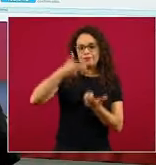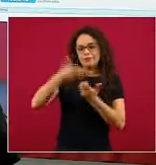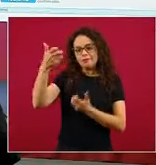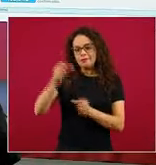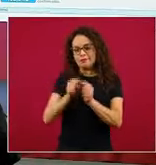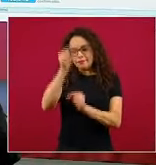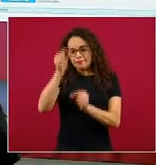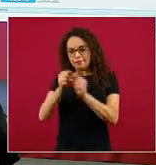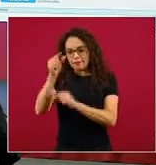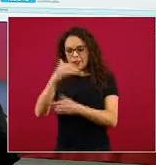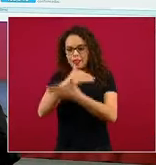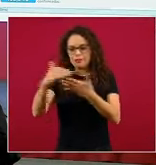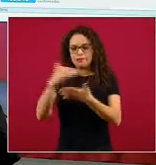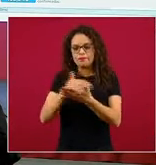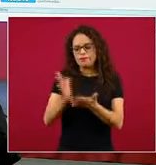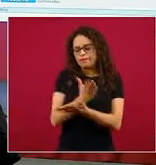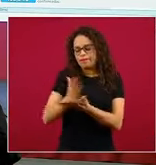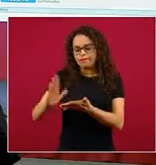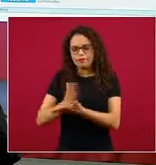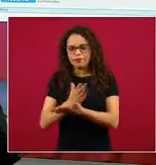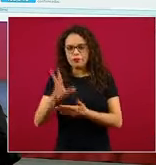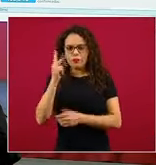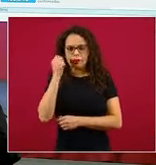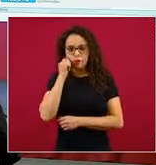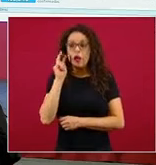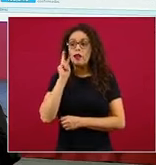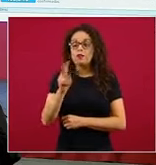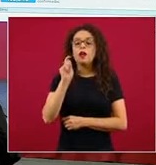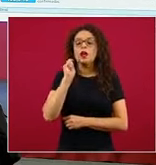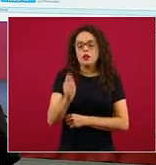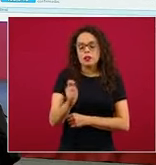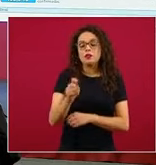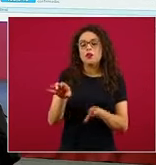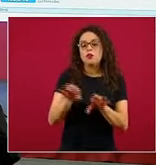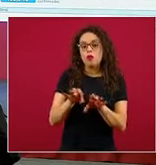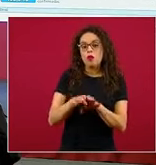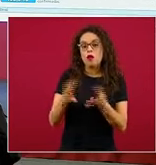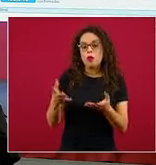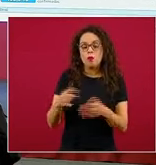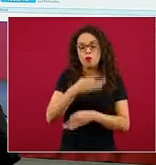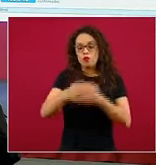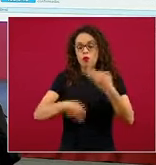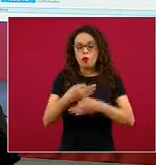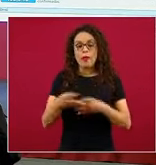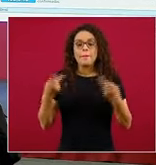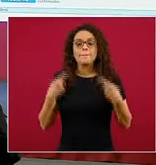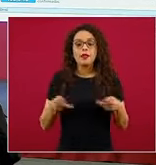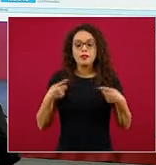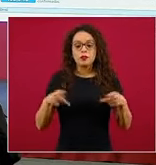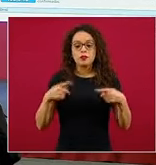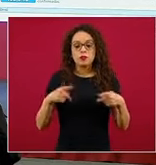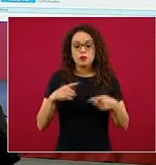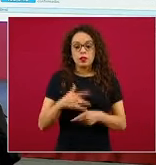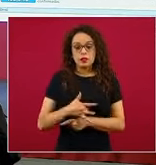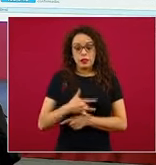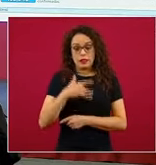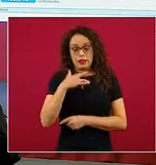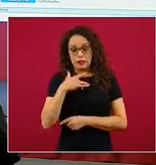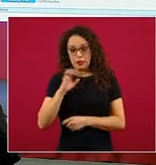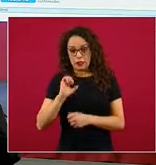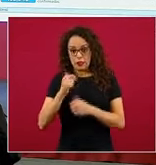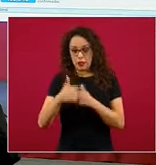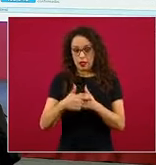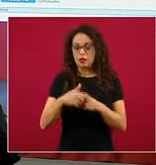altura total nos permite observar el comportamiento de los casos sospechosos, es decir, todas aquellas personas que presentan signos o